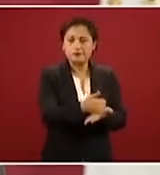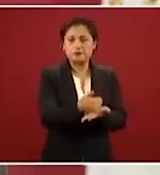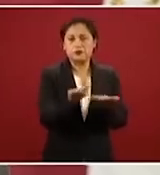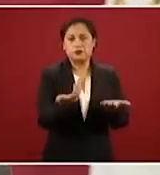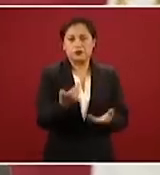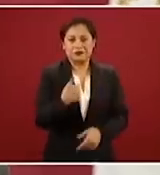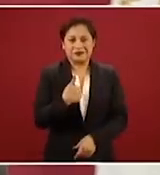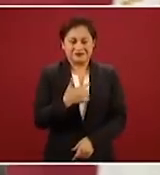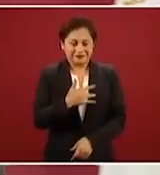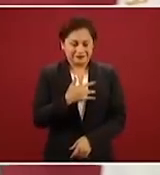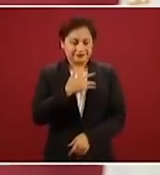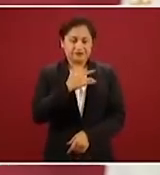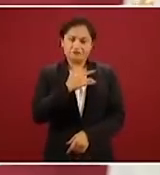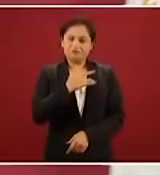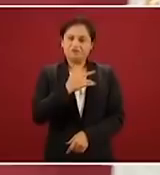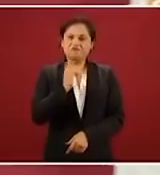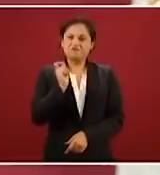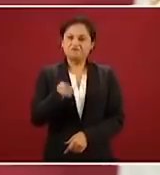pues eso es